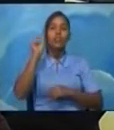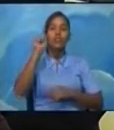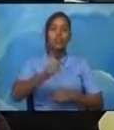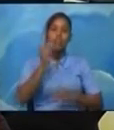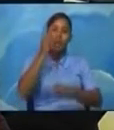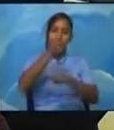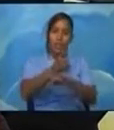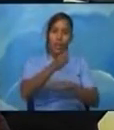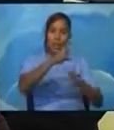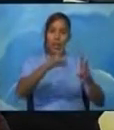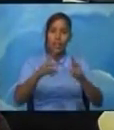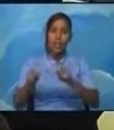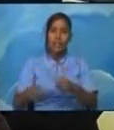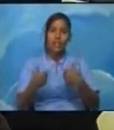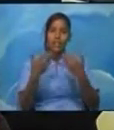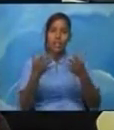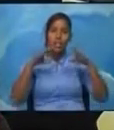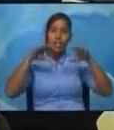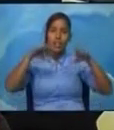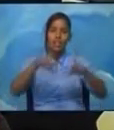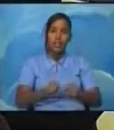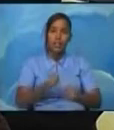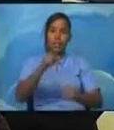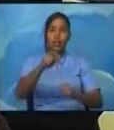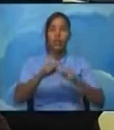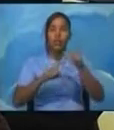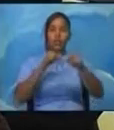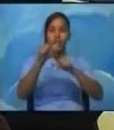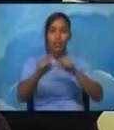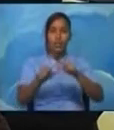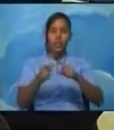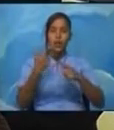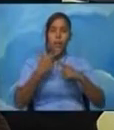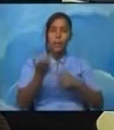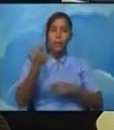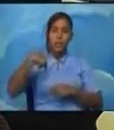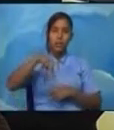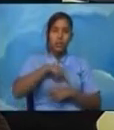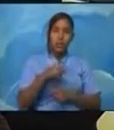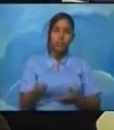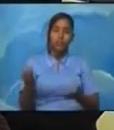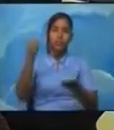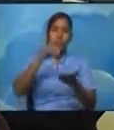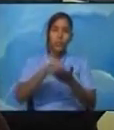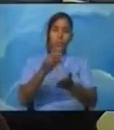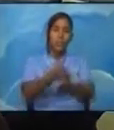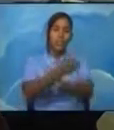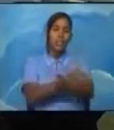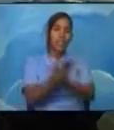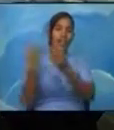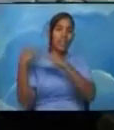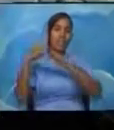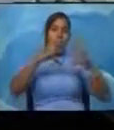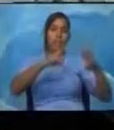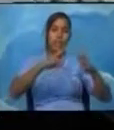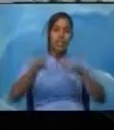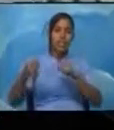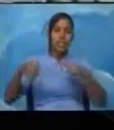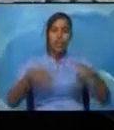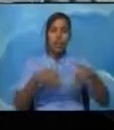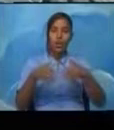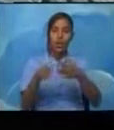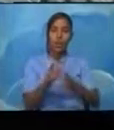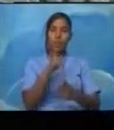allá, y a ellos la daré, y ellos la heredarán. Pero vosotros volveos e id al desierto camino